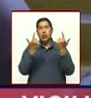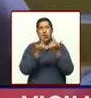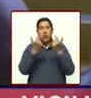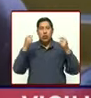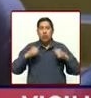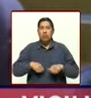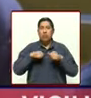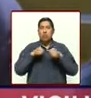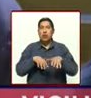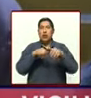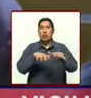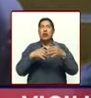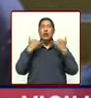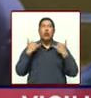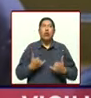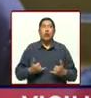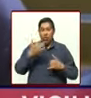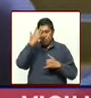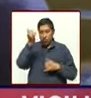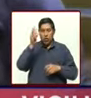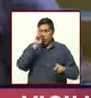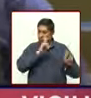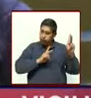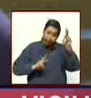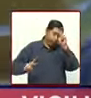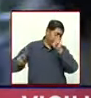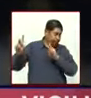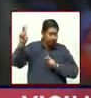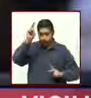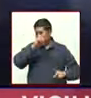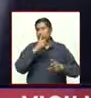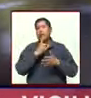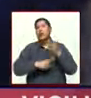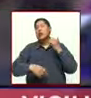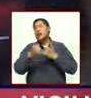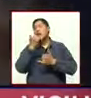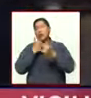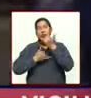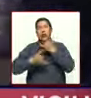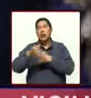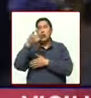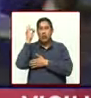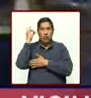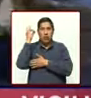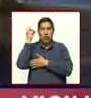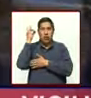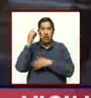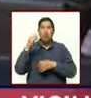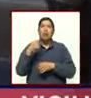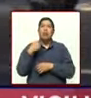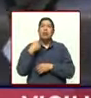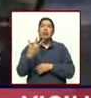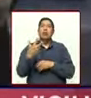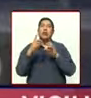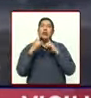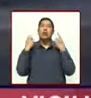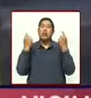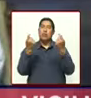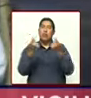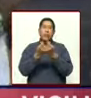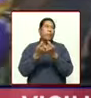han marchado hoy día porque nos preocupa lo que está pasando en nuestro país. 3 departamentos